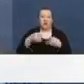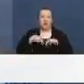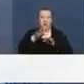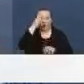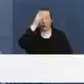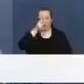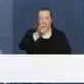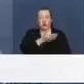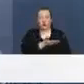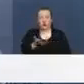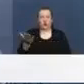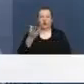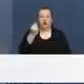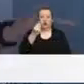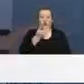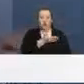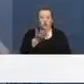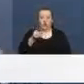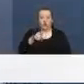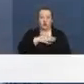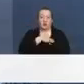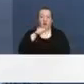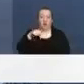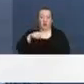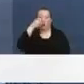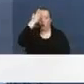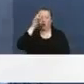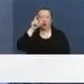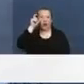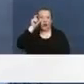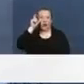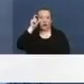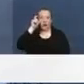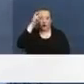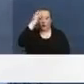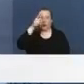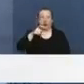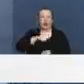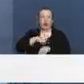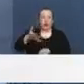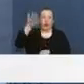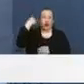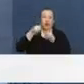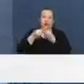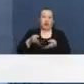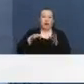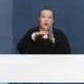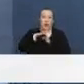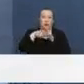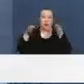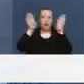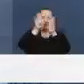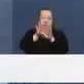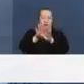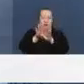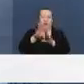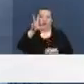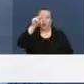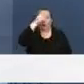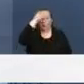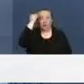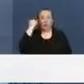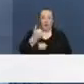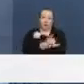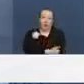muchos usted están aquí por gente como las con ese feriado bancario y nunca se olvidaron de su patria y con tanto esfuerzo